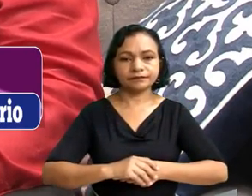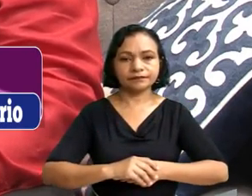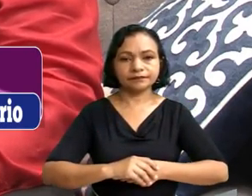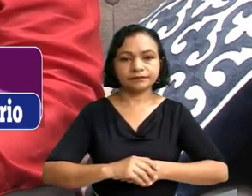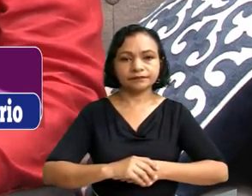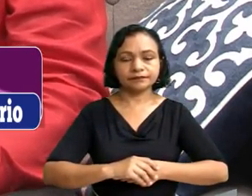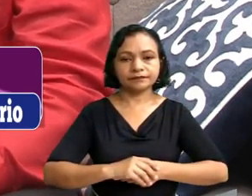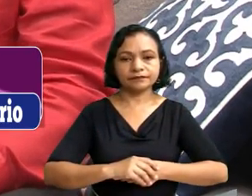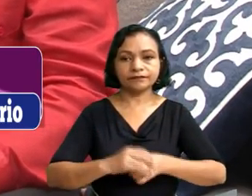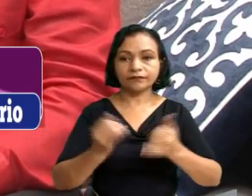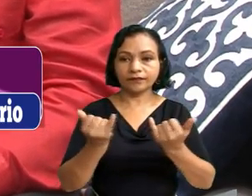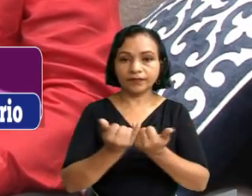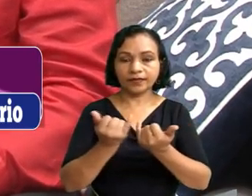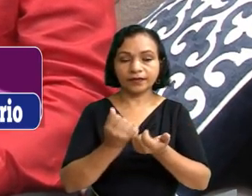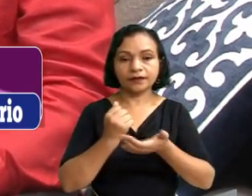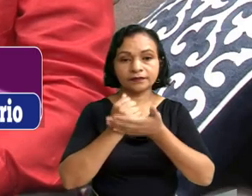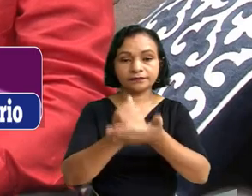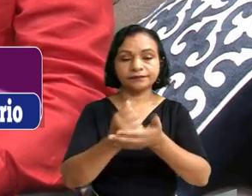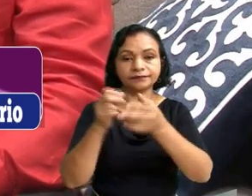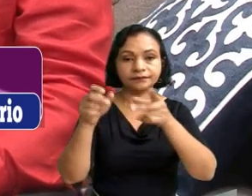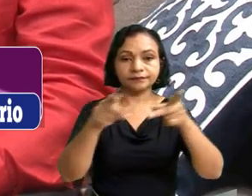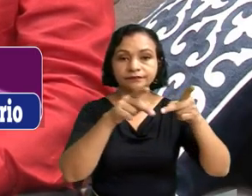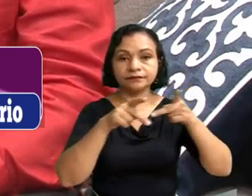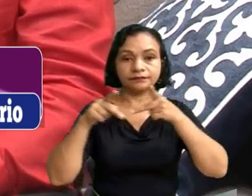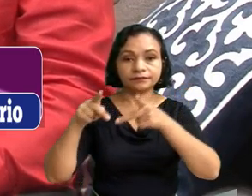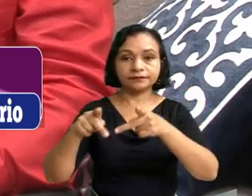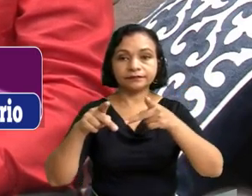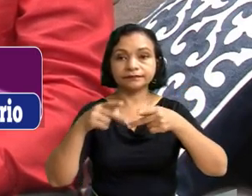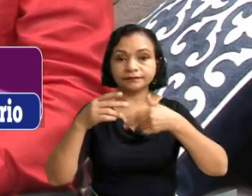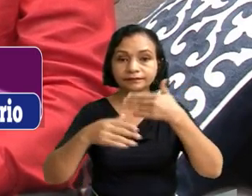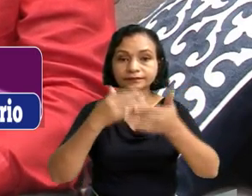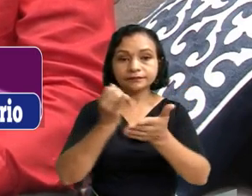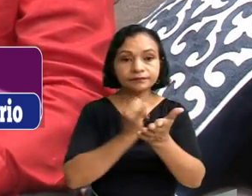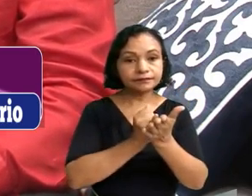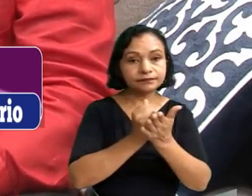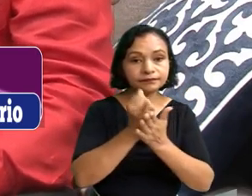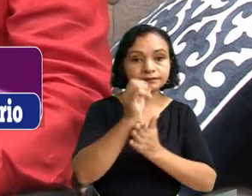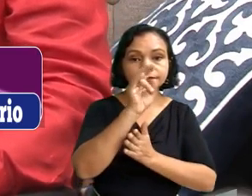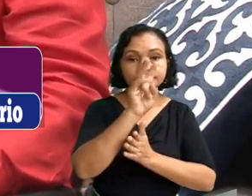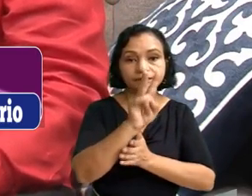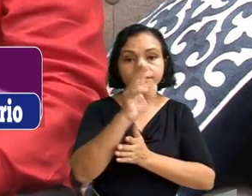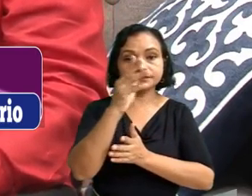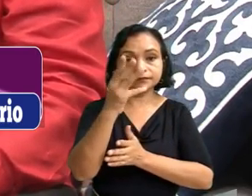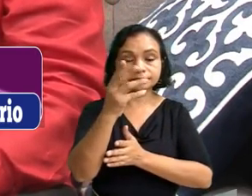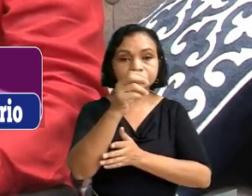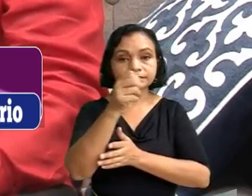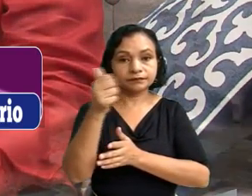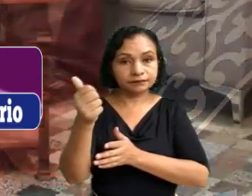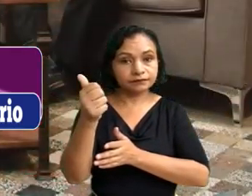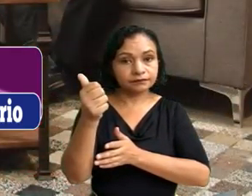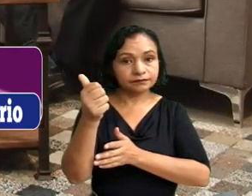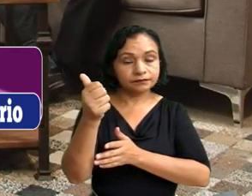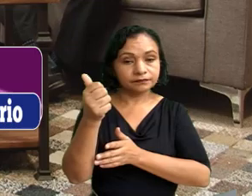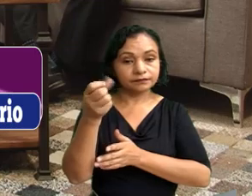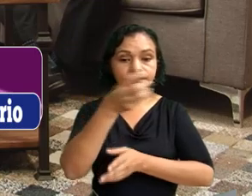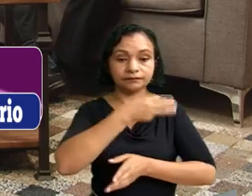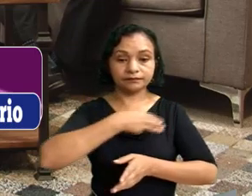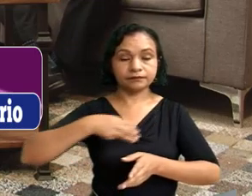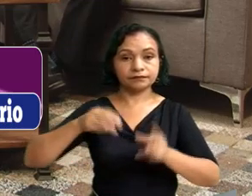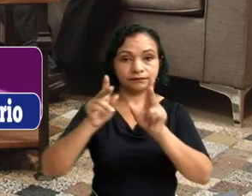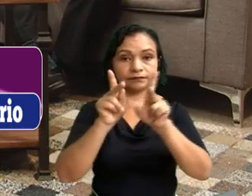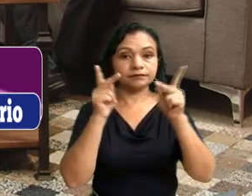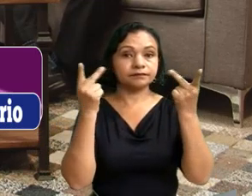también son beneficiados por la amnistía los que estaban en proceso de investigación más de 296 que el ministerio público